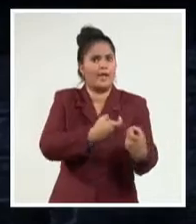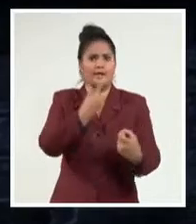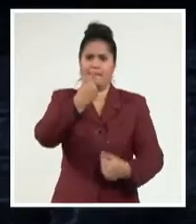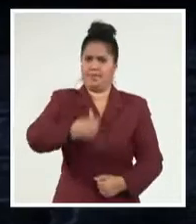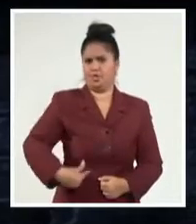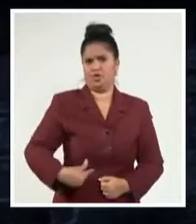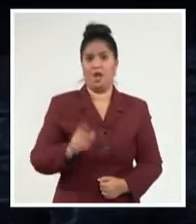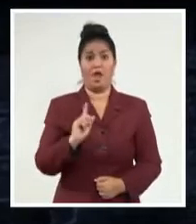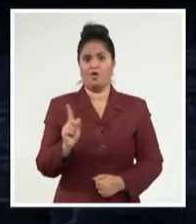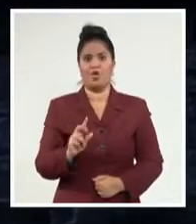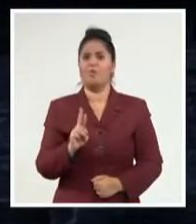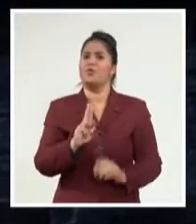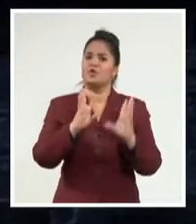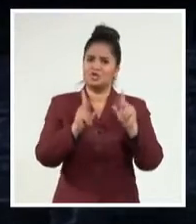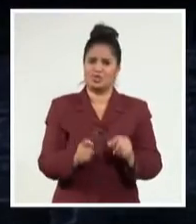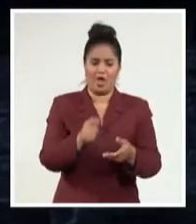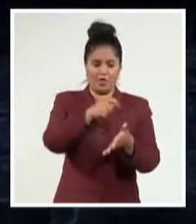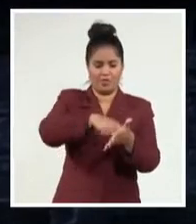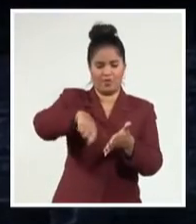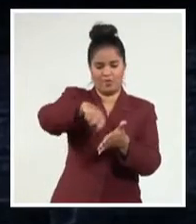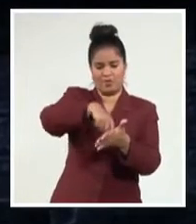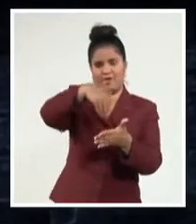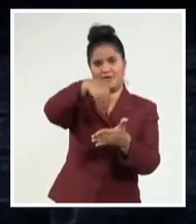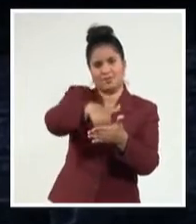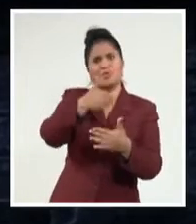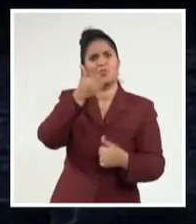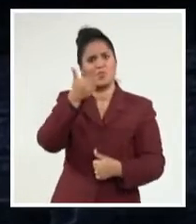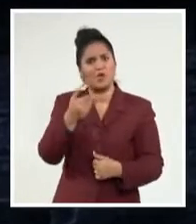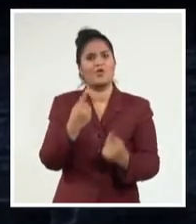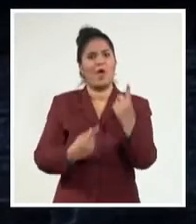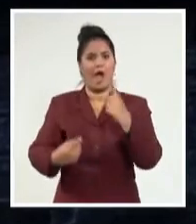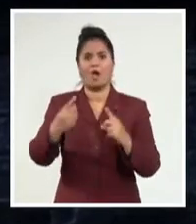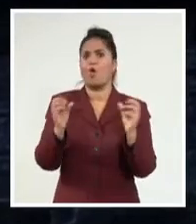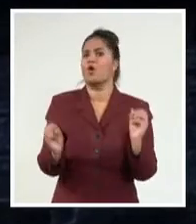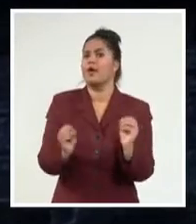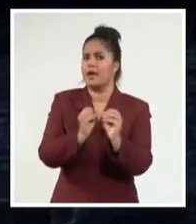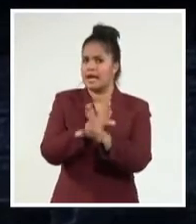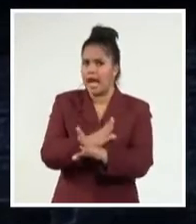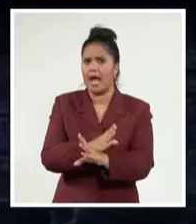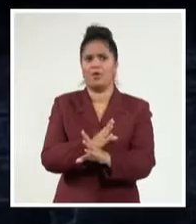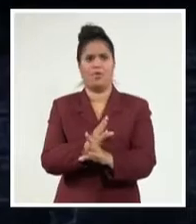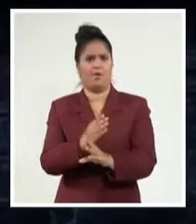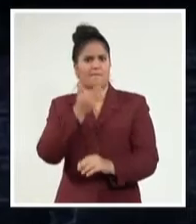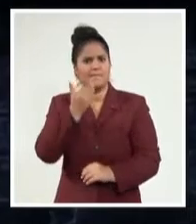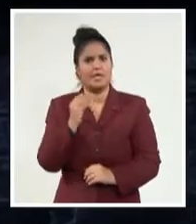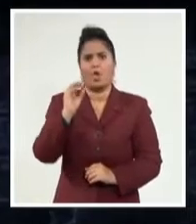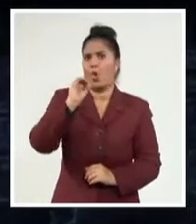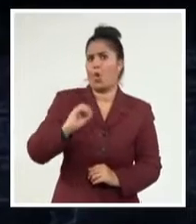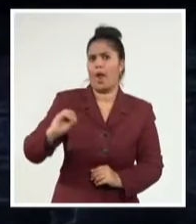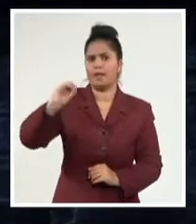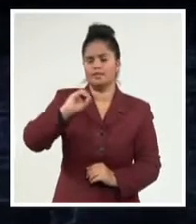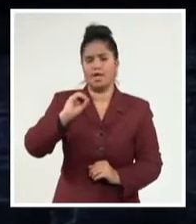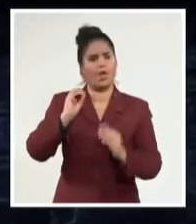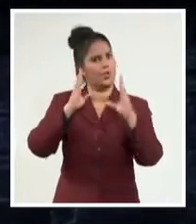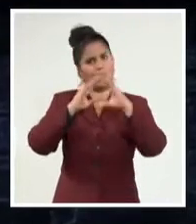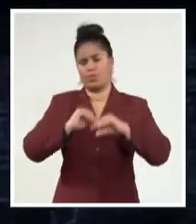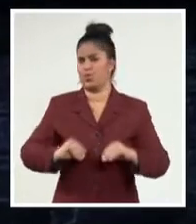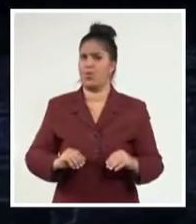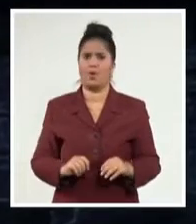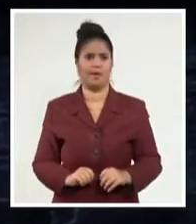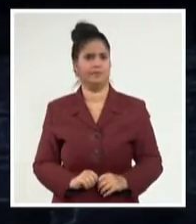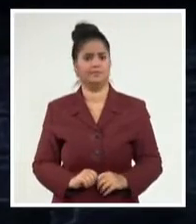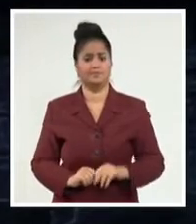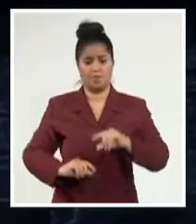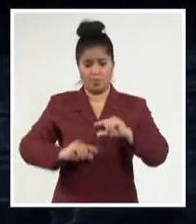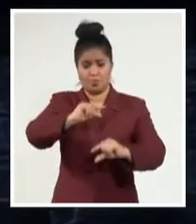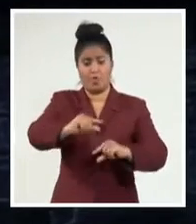resultado de una decisión o servicio público. Prácticamente no se deja ejercer. El ABC es hurgar en el pasado, sacar a la luz pública